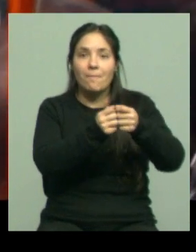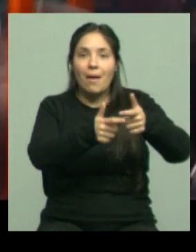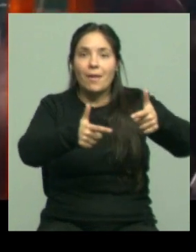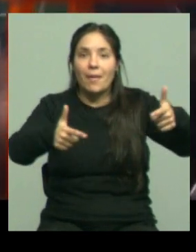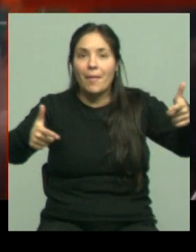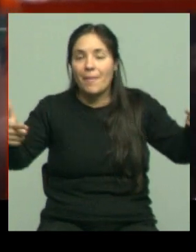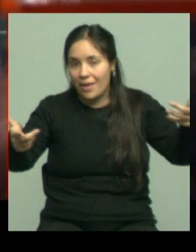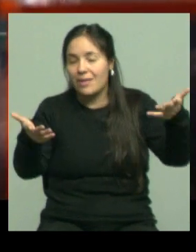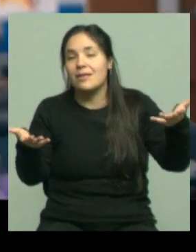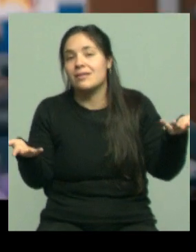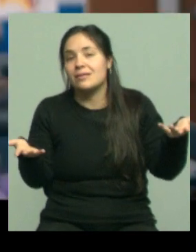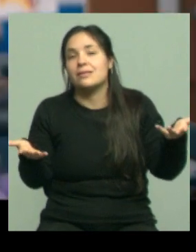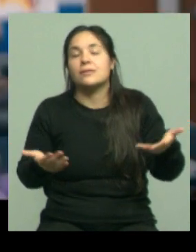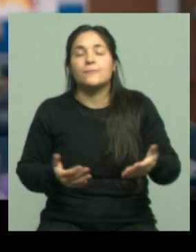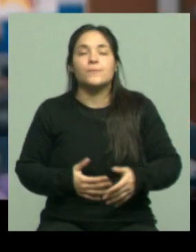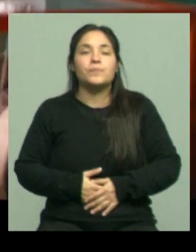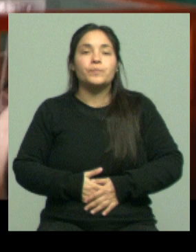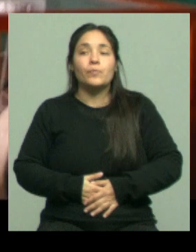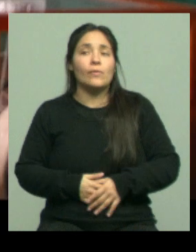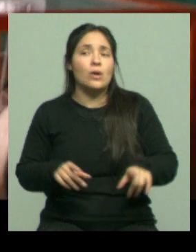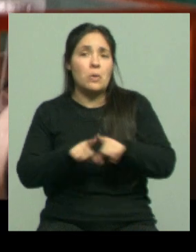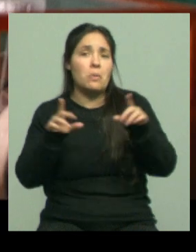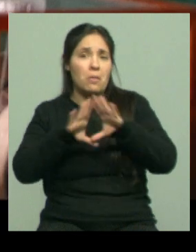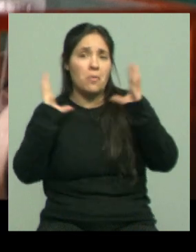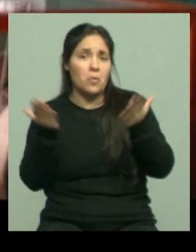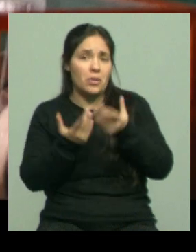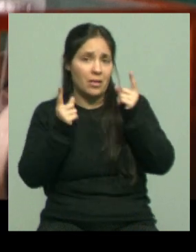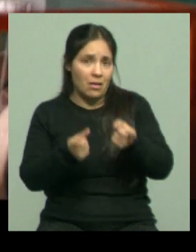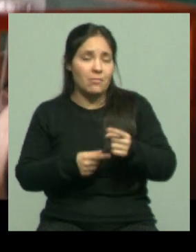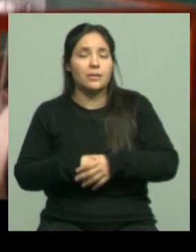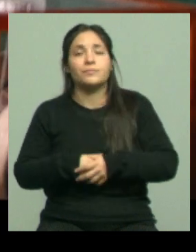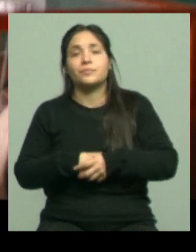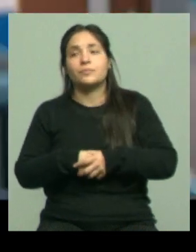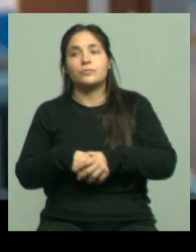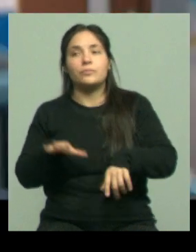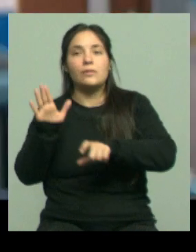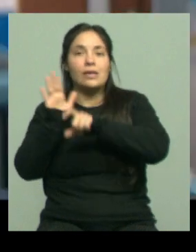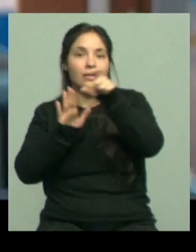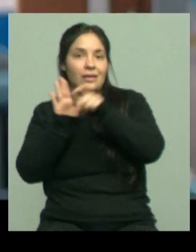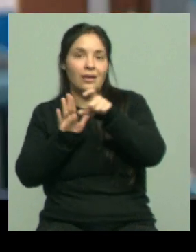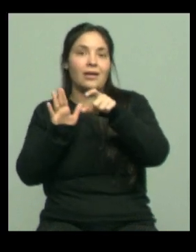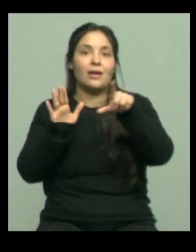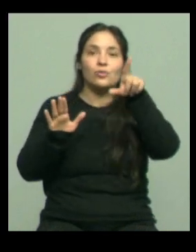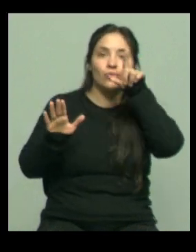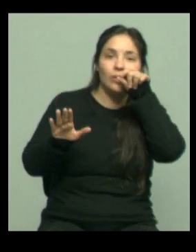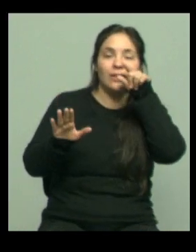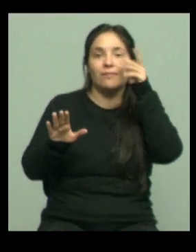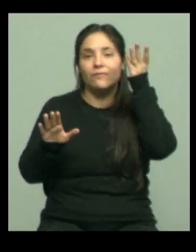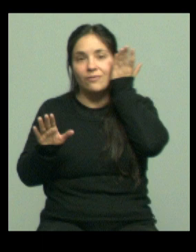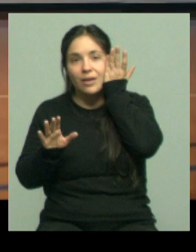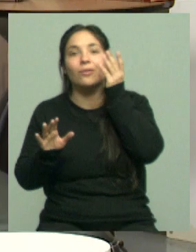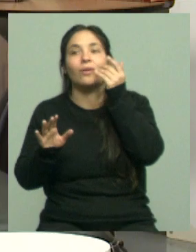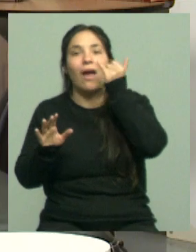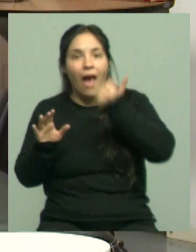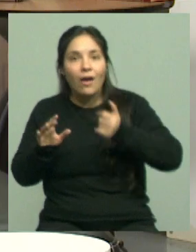Y que también vemos en todo el mundo, porque ahora también las redes sociales democratizaron, digamos, esta